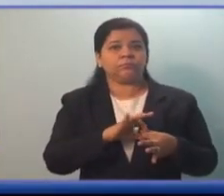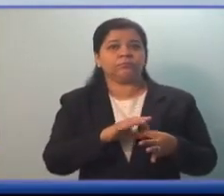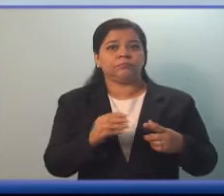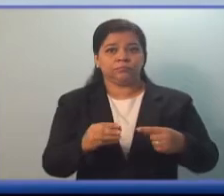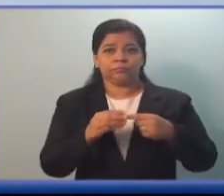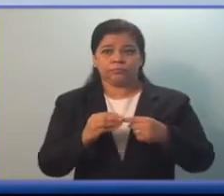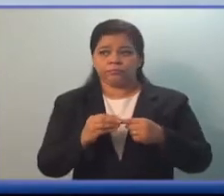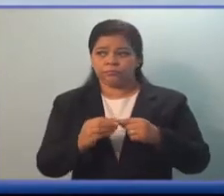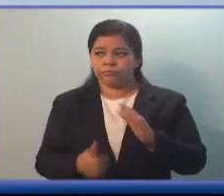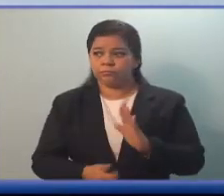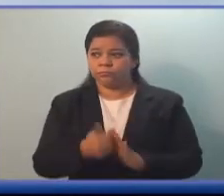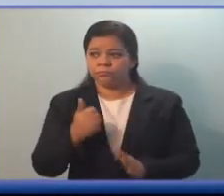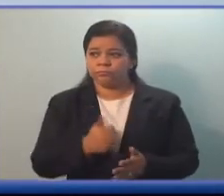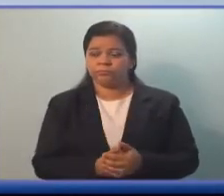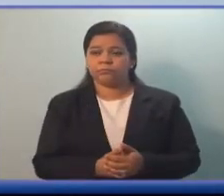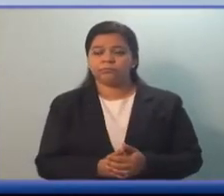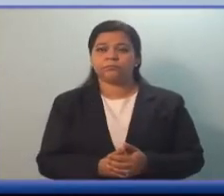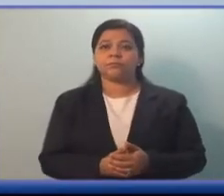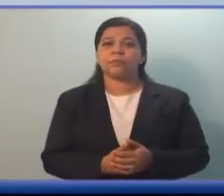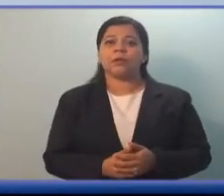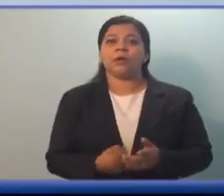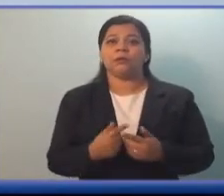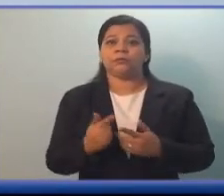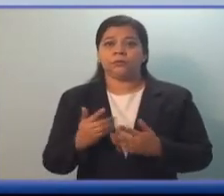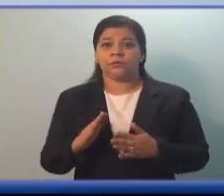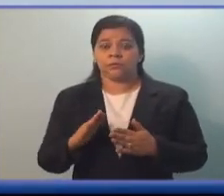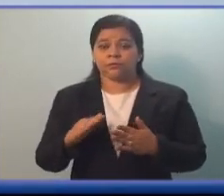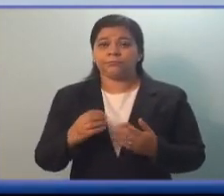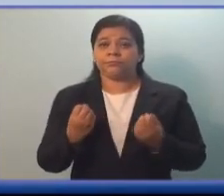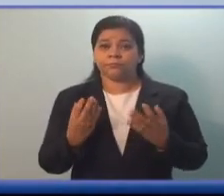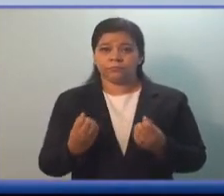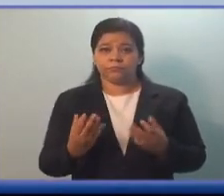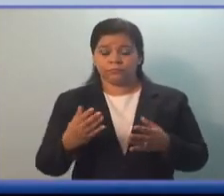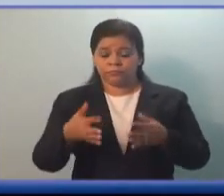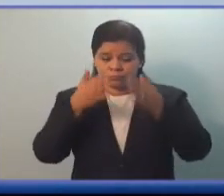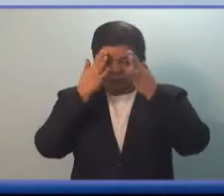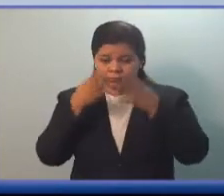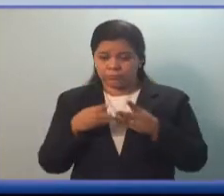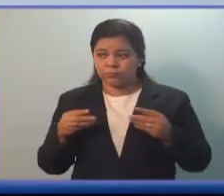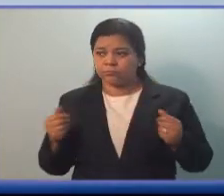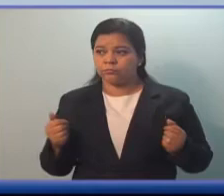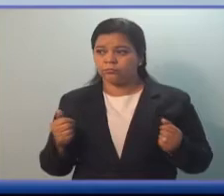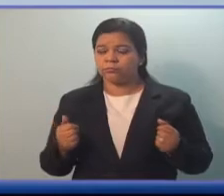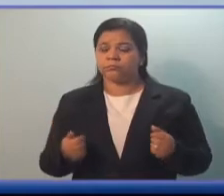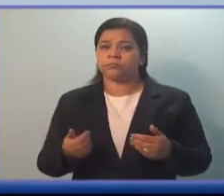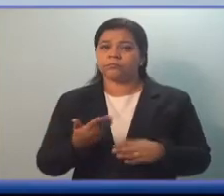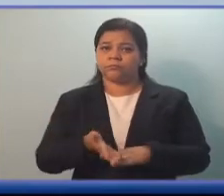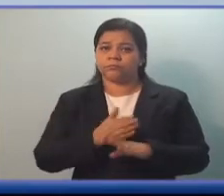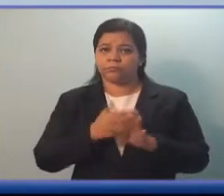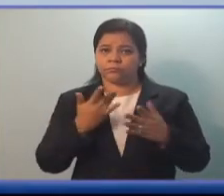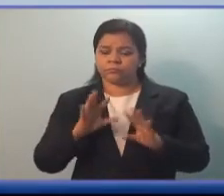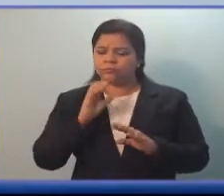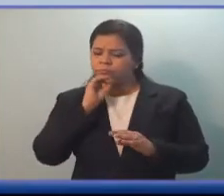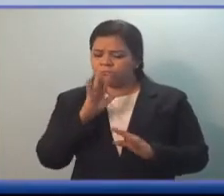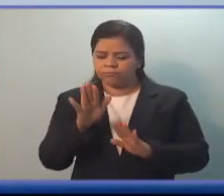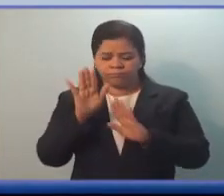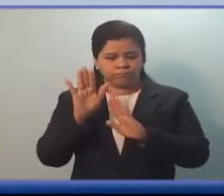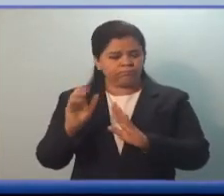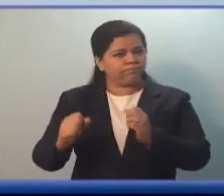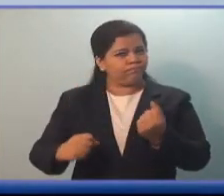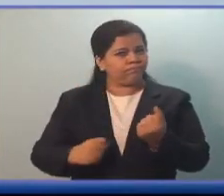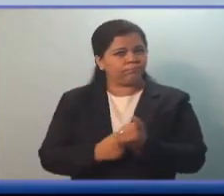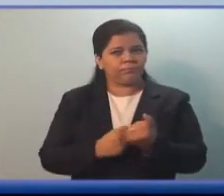es la parte constitucional. Incluso muchas resoluciones también que se dictaron tienen un respaldo